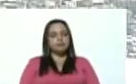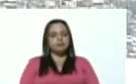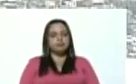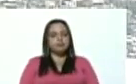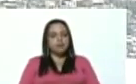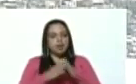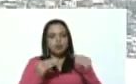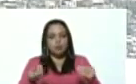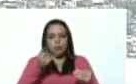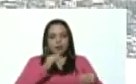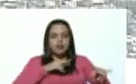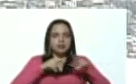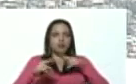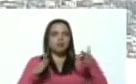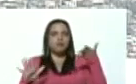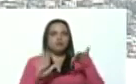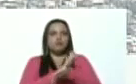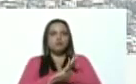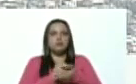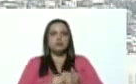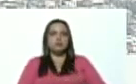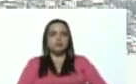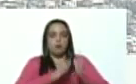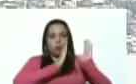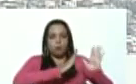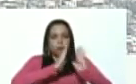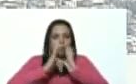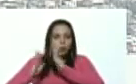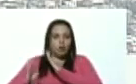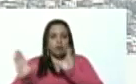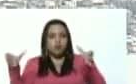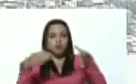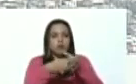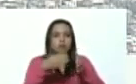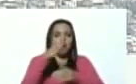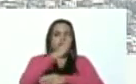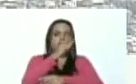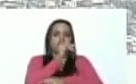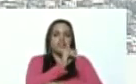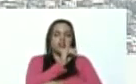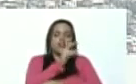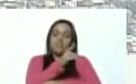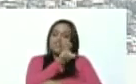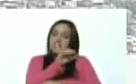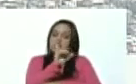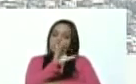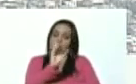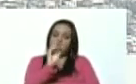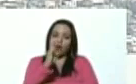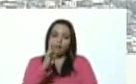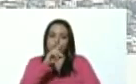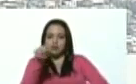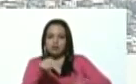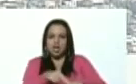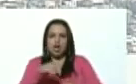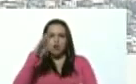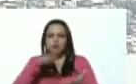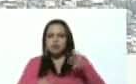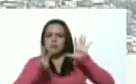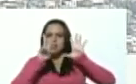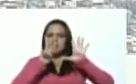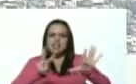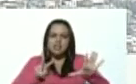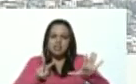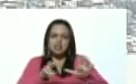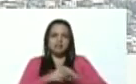todo lo que tiene que ver la conformación de las BRICOC a nivel nacional. Y la séptima vertiente